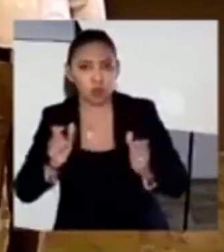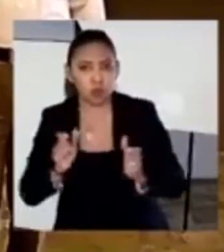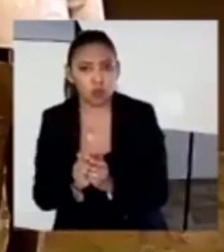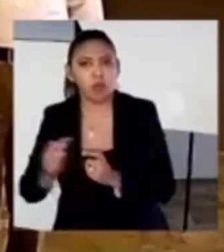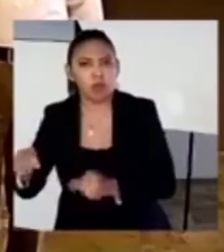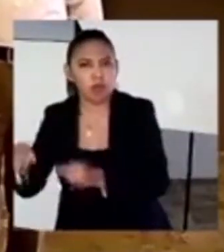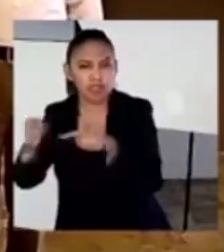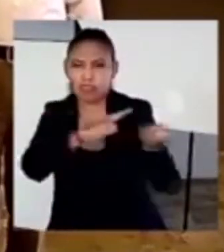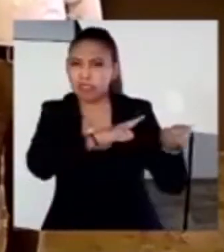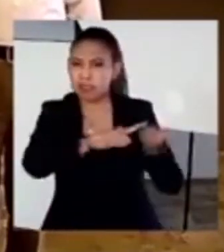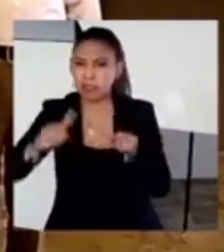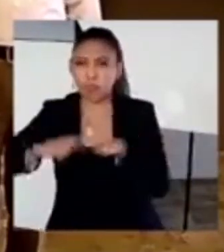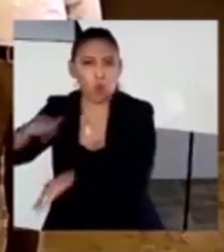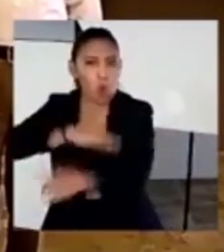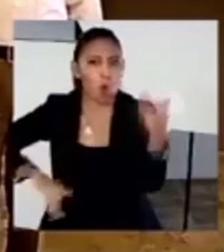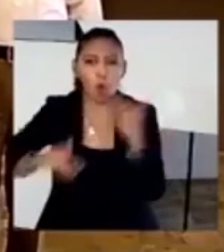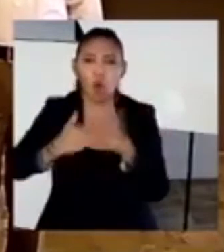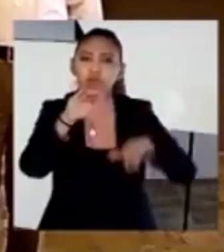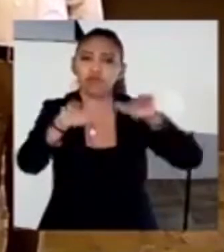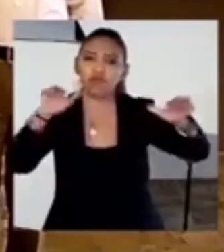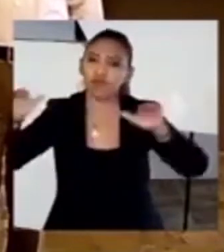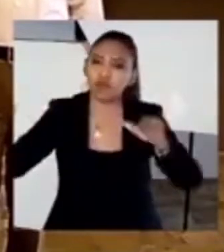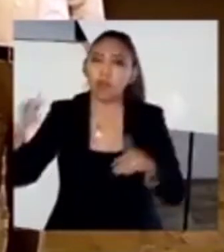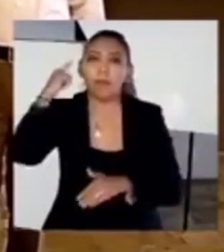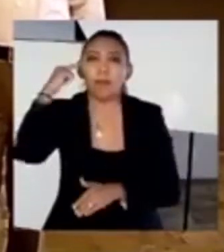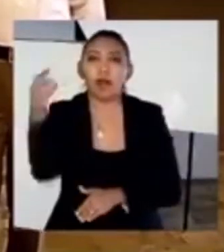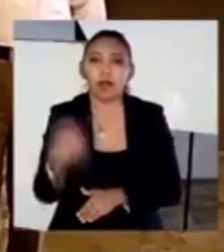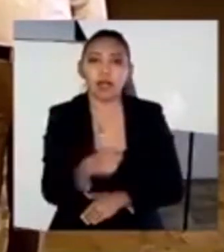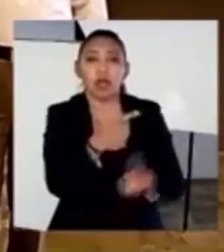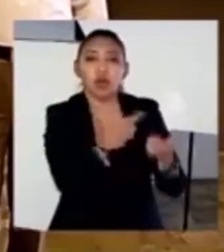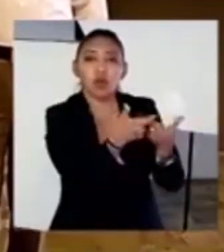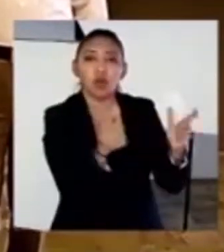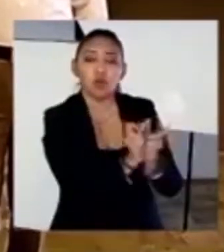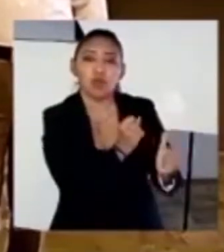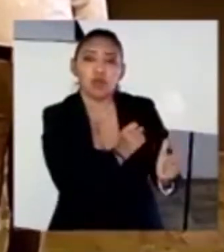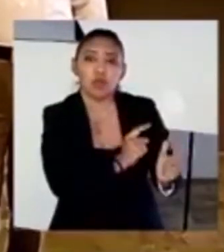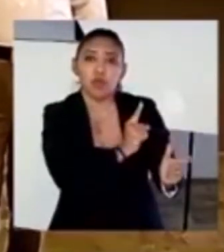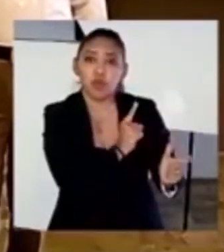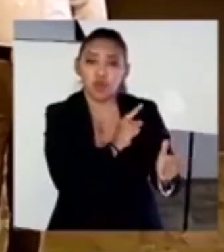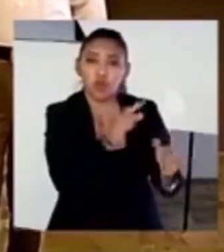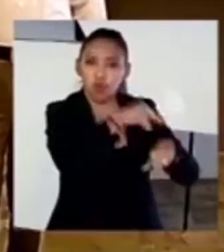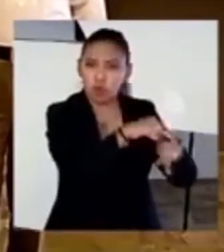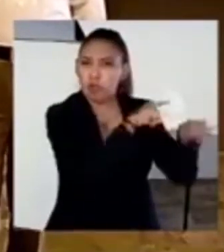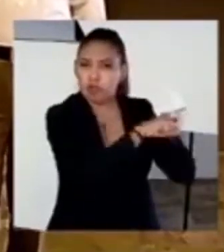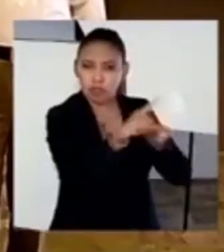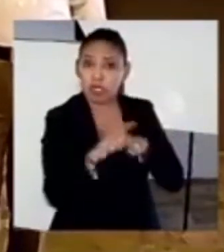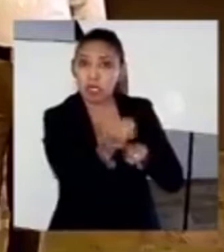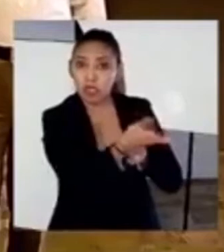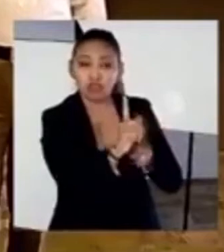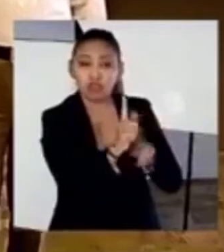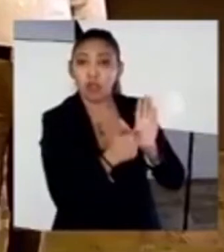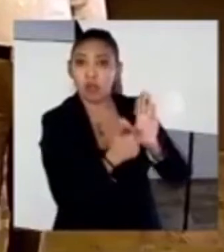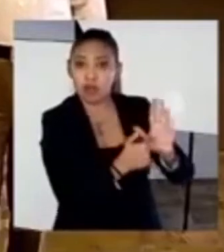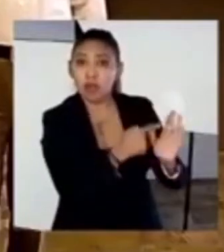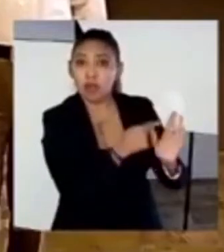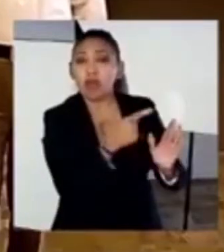políticos o protagonismos innecesarios. En estas circunstancias debemos unir esfuerzos, encontrar el respeto